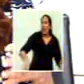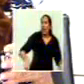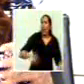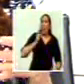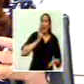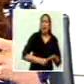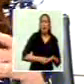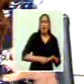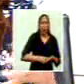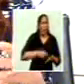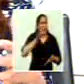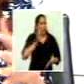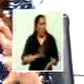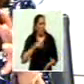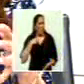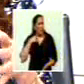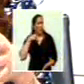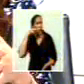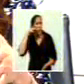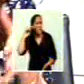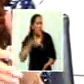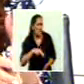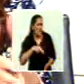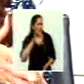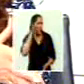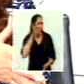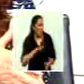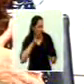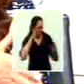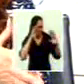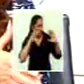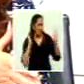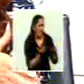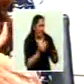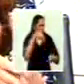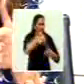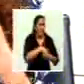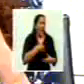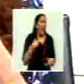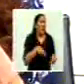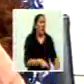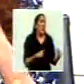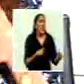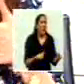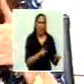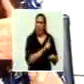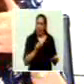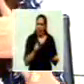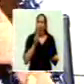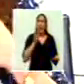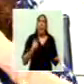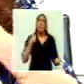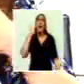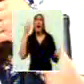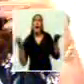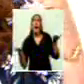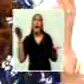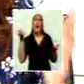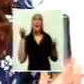ser nunca tomadas solamente con miras a lo que pasa adentro, sino también a cómo se está